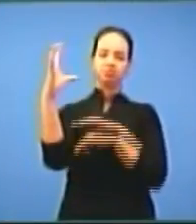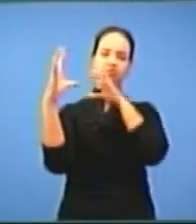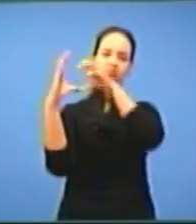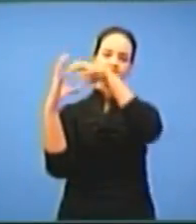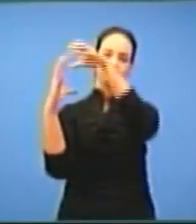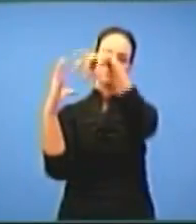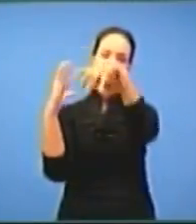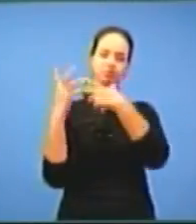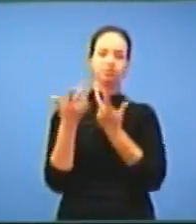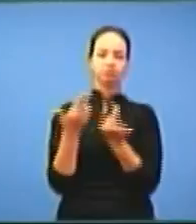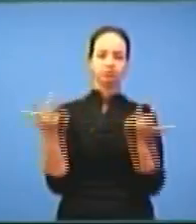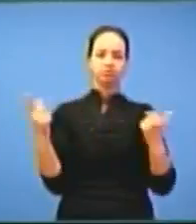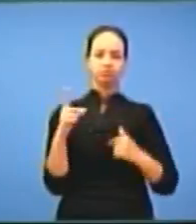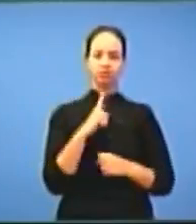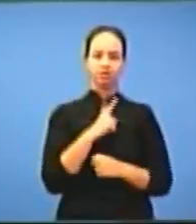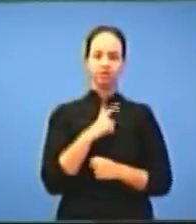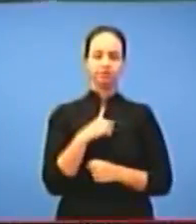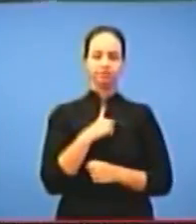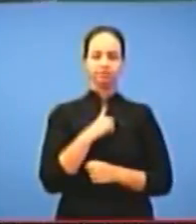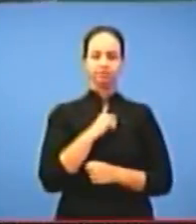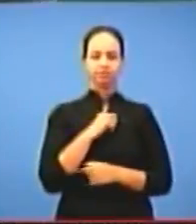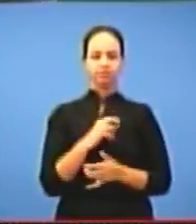para alimentarnos.